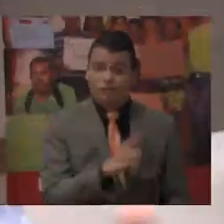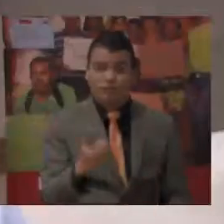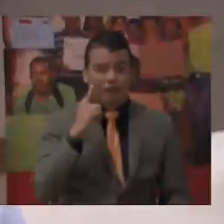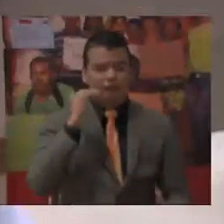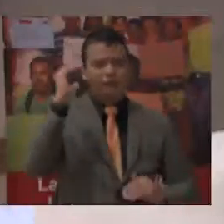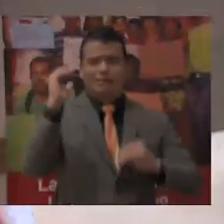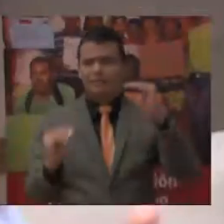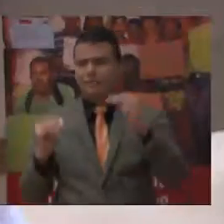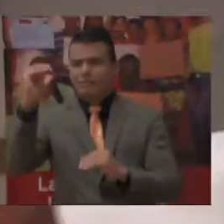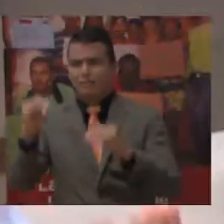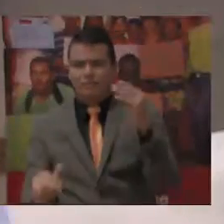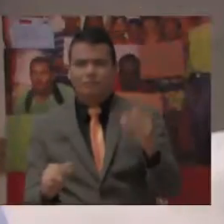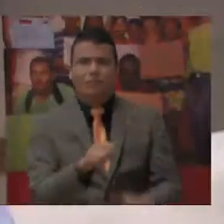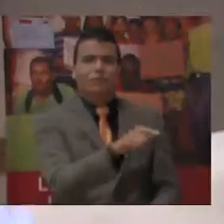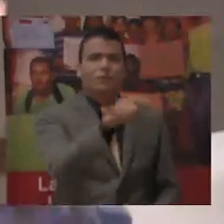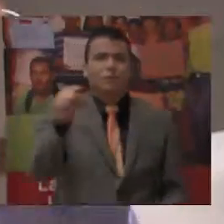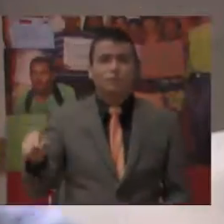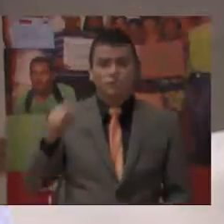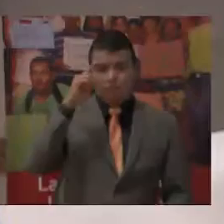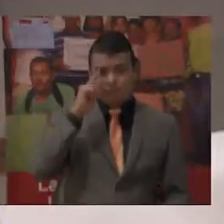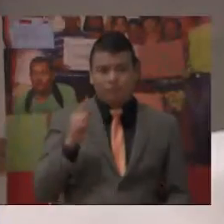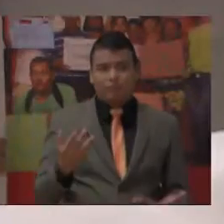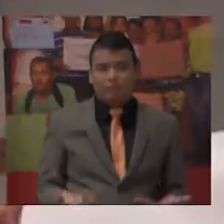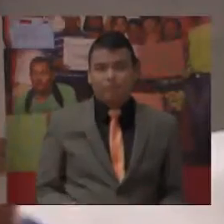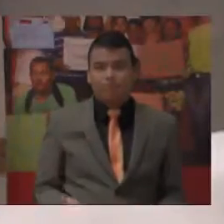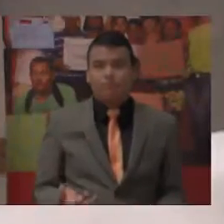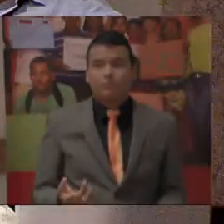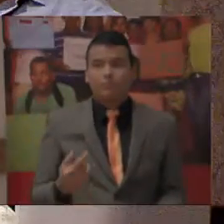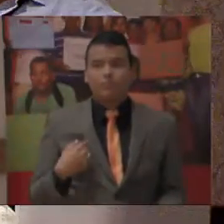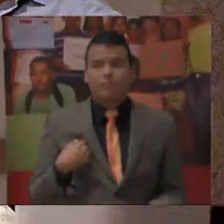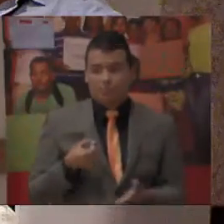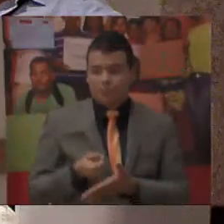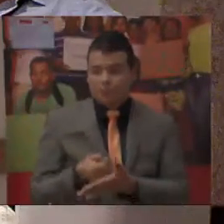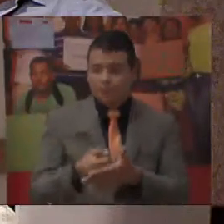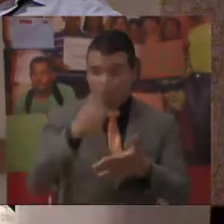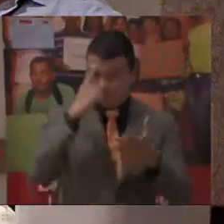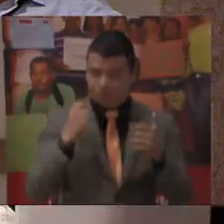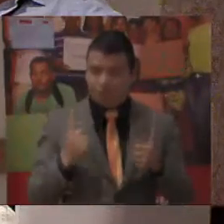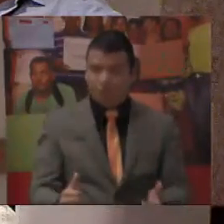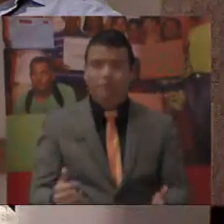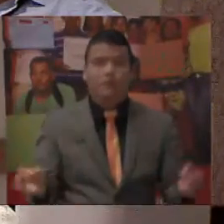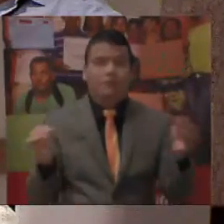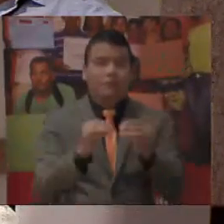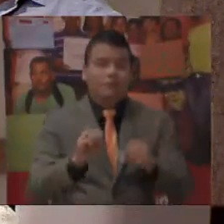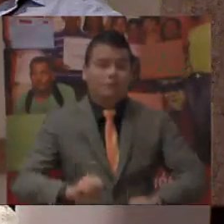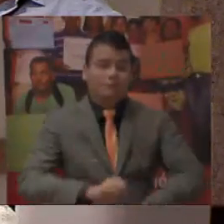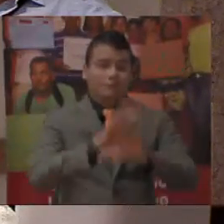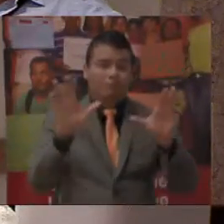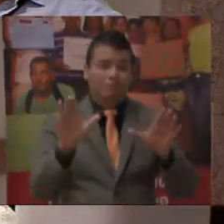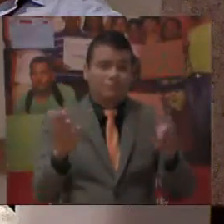una sociedad que ha creado lo que tenemos, tenemos que cambiar y verlos bien. Y por supuesto,